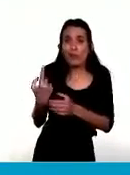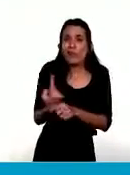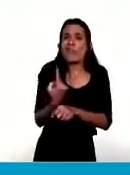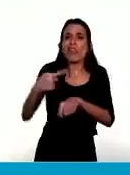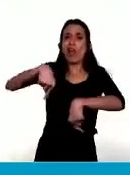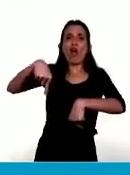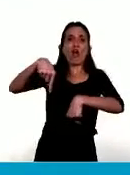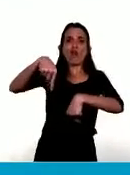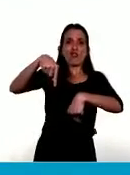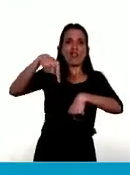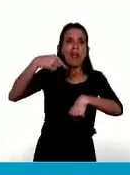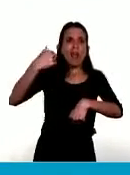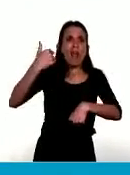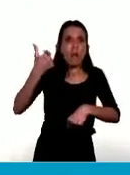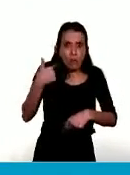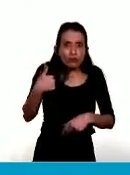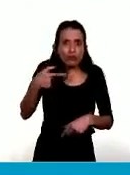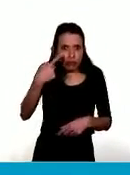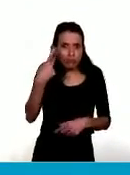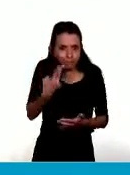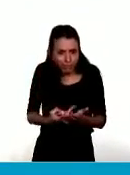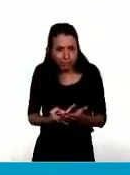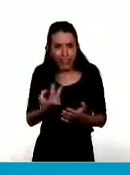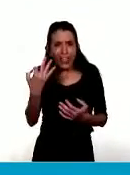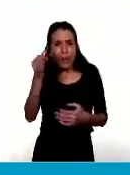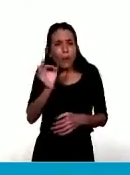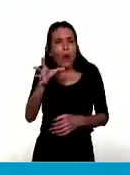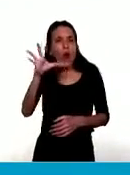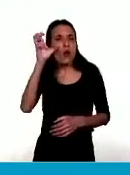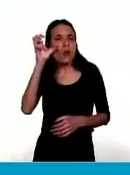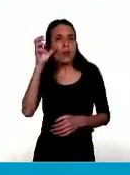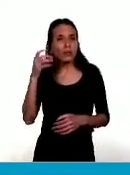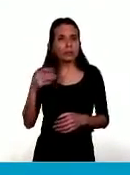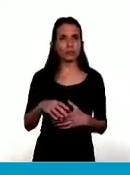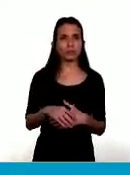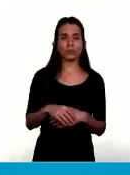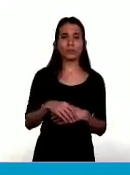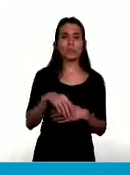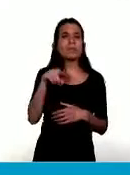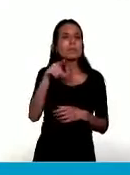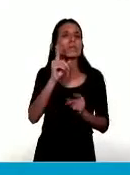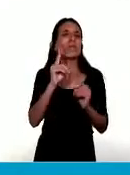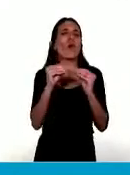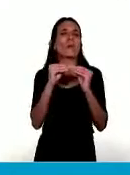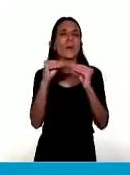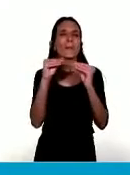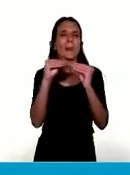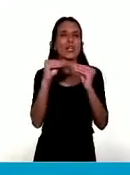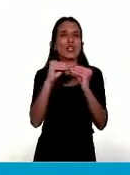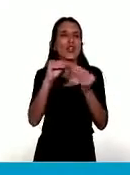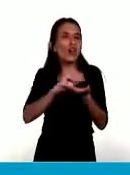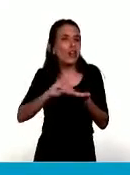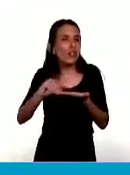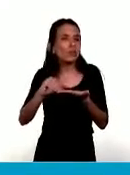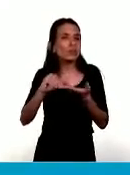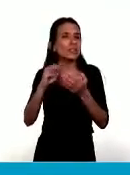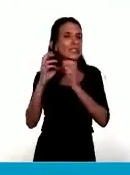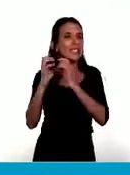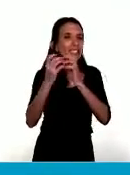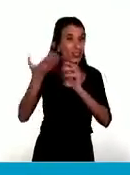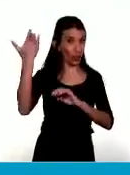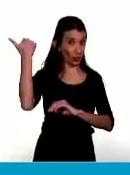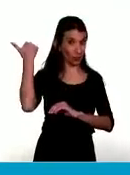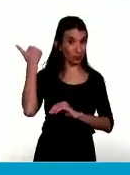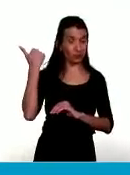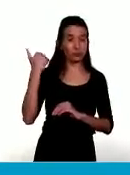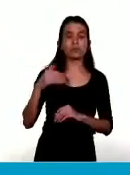el aleccionamiento, hablábamos, el diputado Stoich hacía mención la sesión pasada a